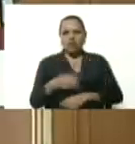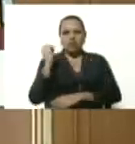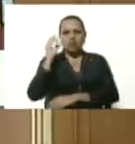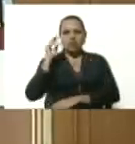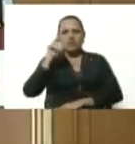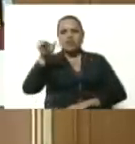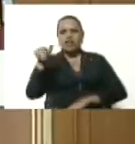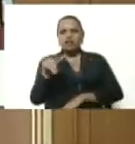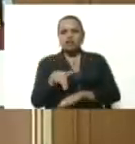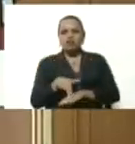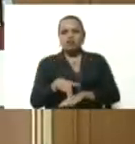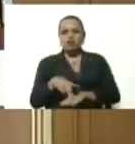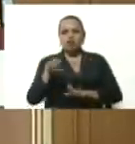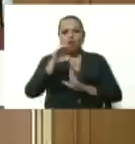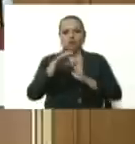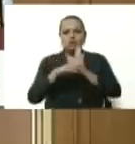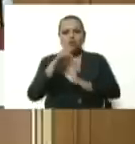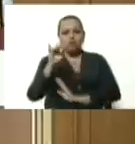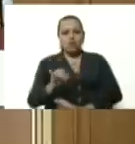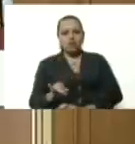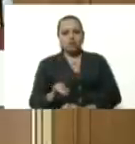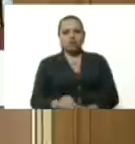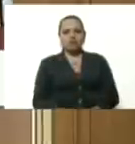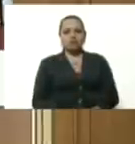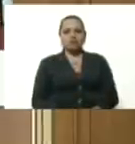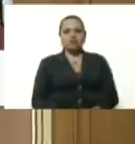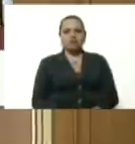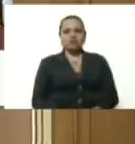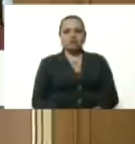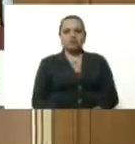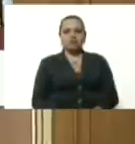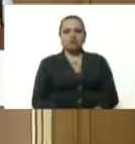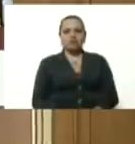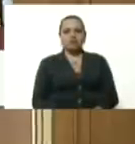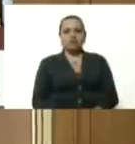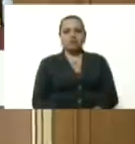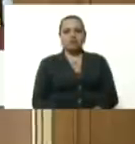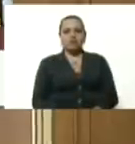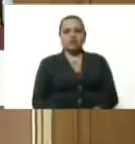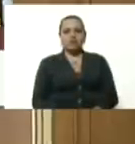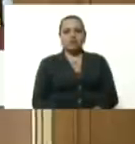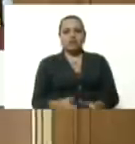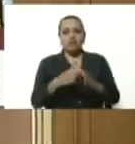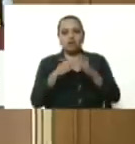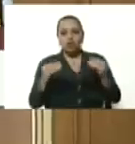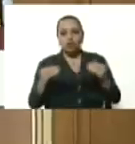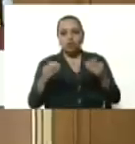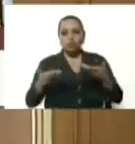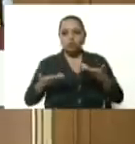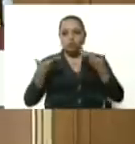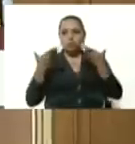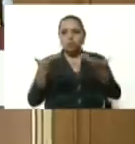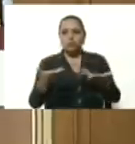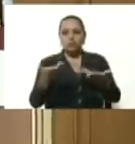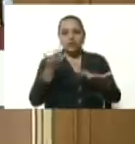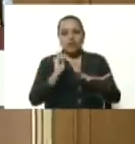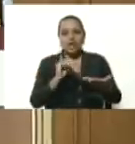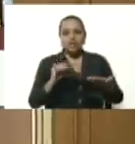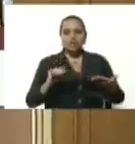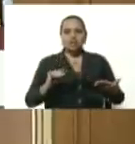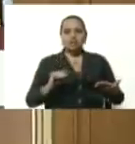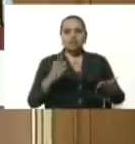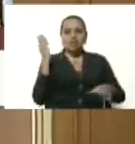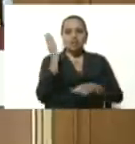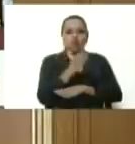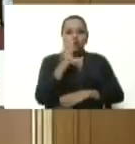Asamblea Nacional Constituyente. Y todos y todas estamos sancionados, como ustedes lo dijeron